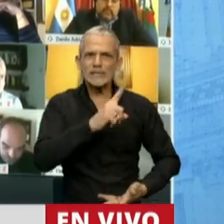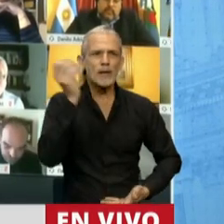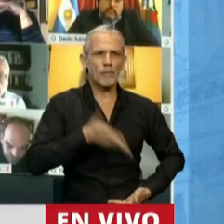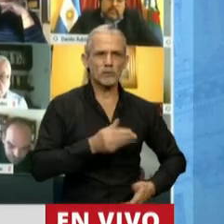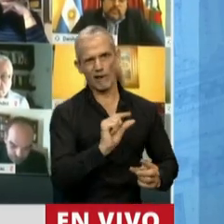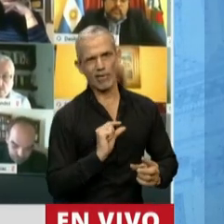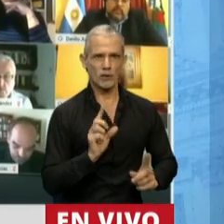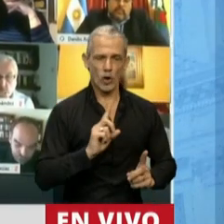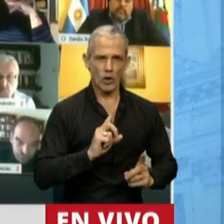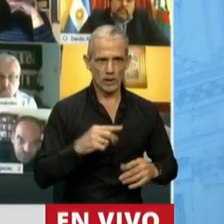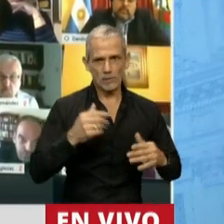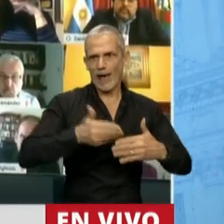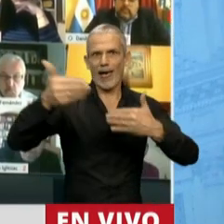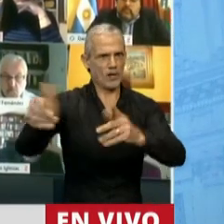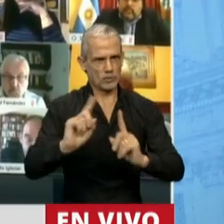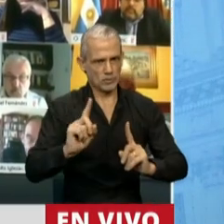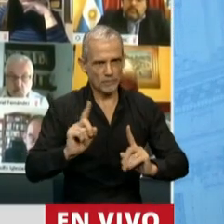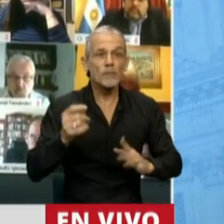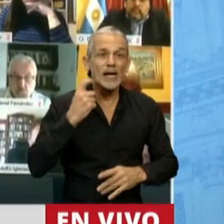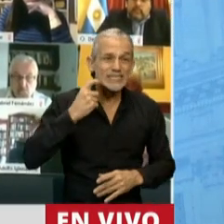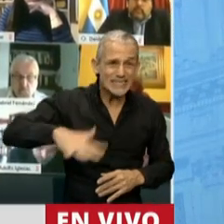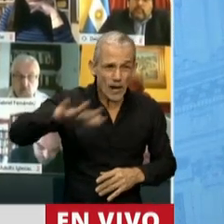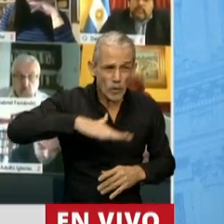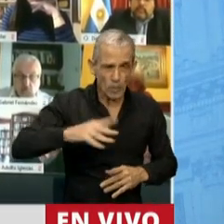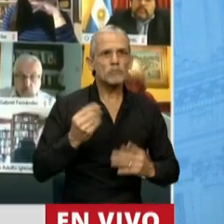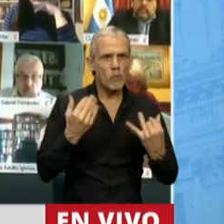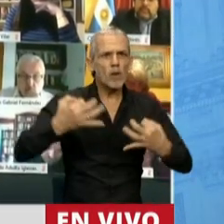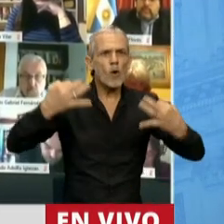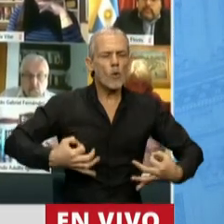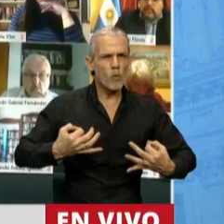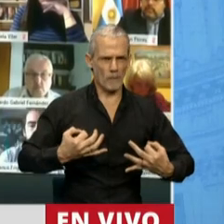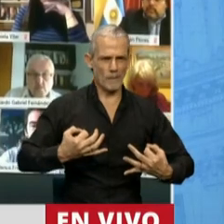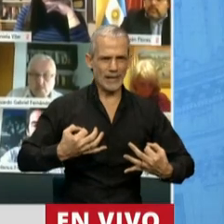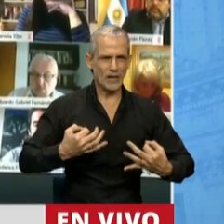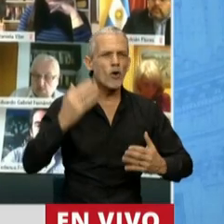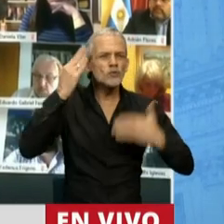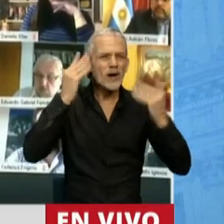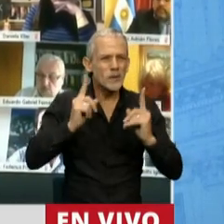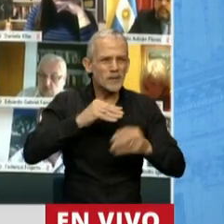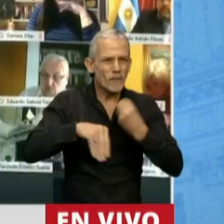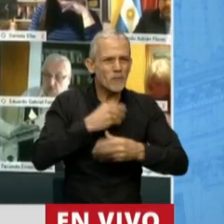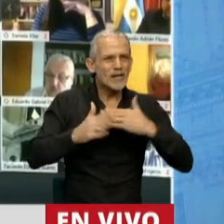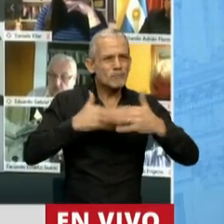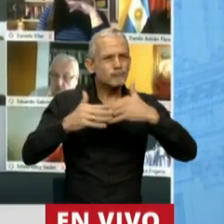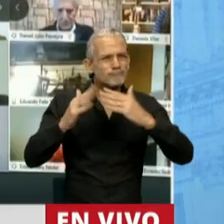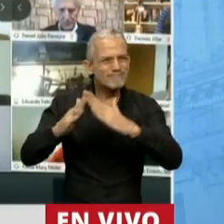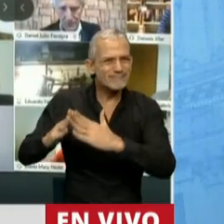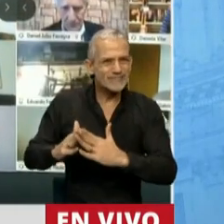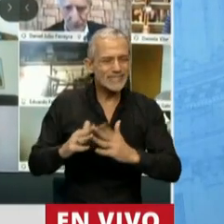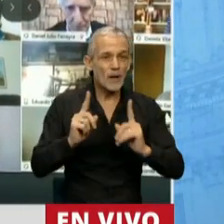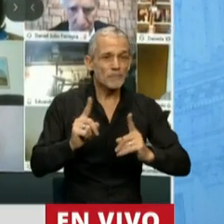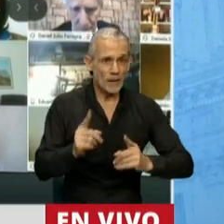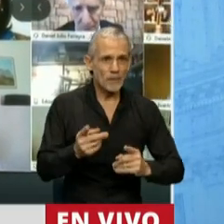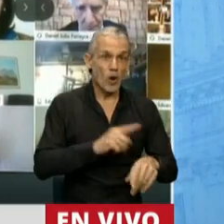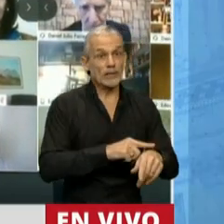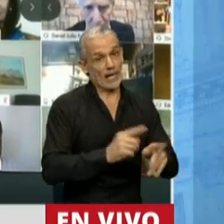lo antes posible, para que San Luis y su pueblo puedan seguir cumpliendo más sueños. Como los 15